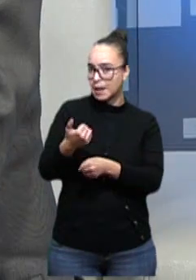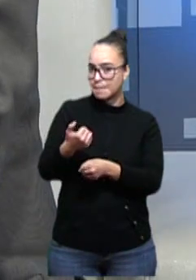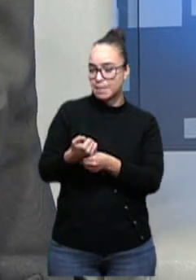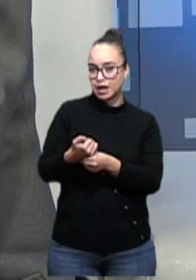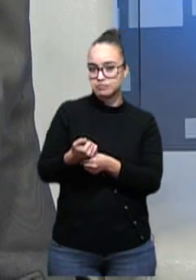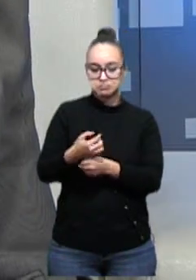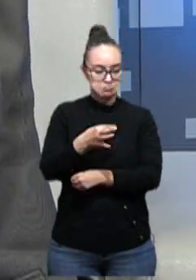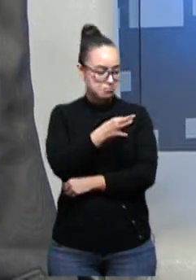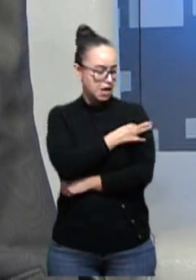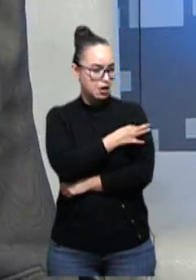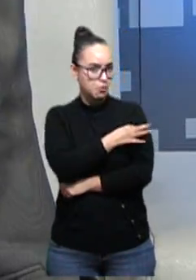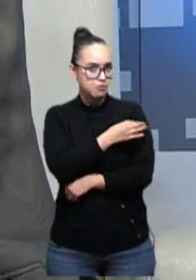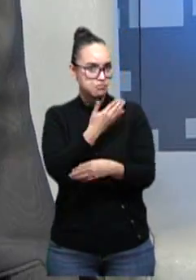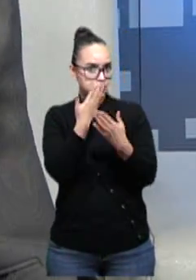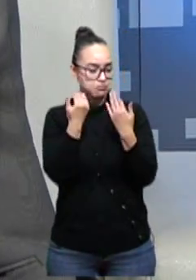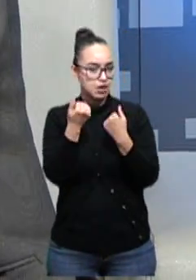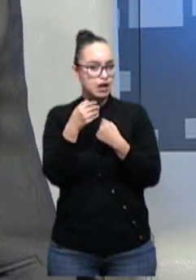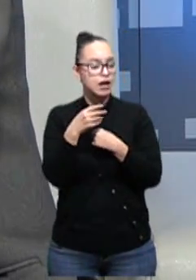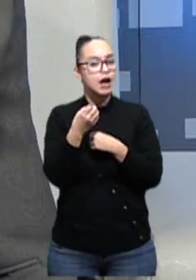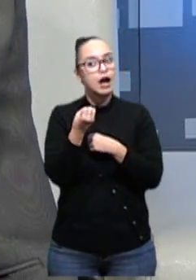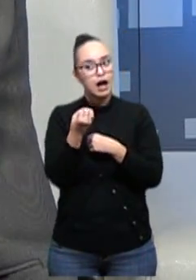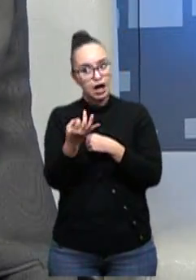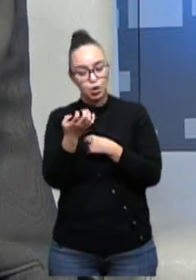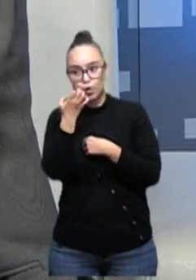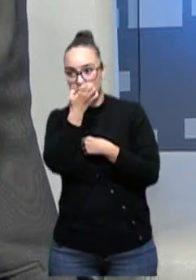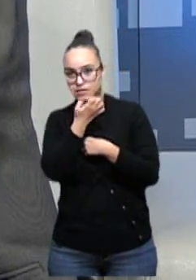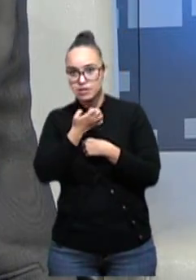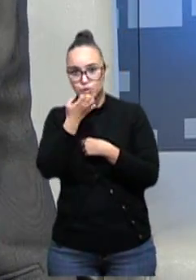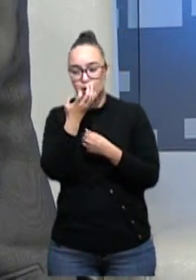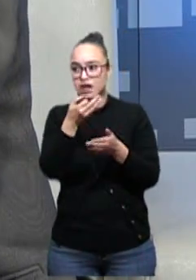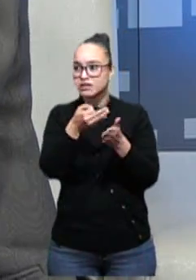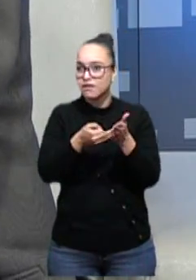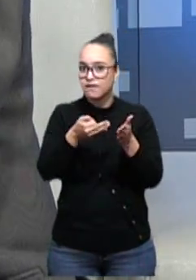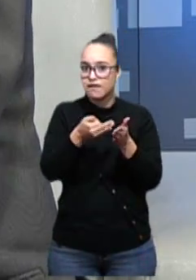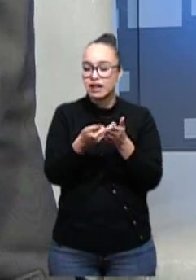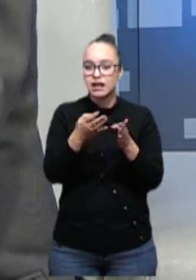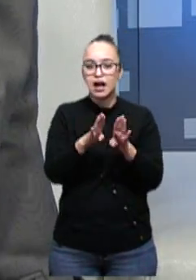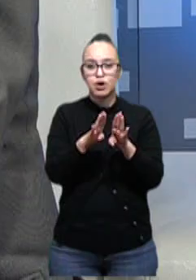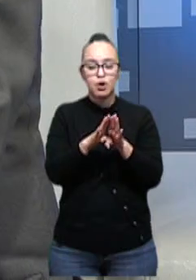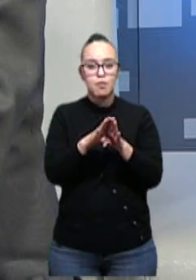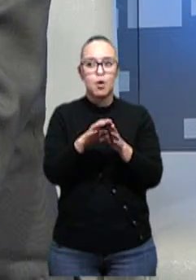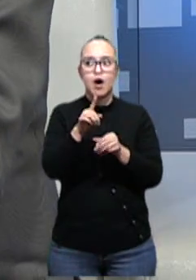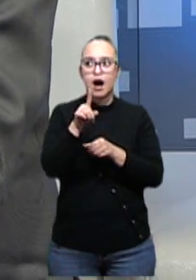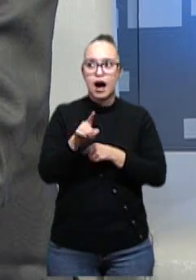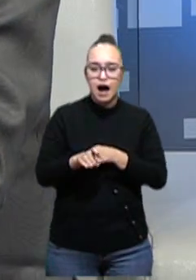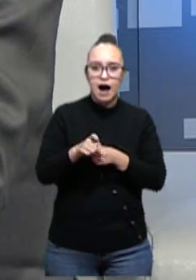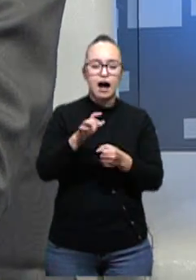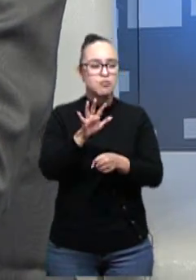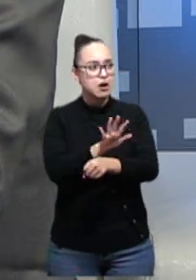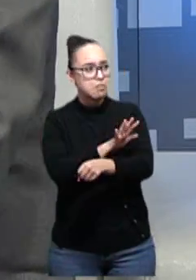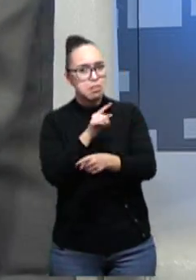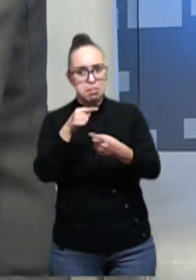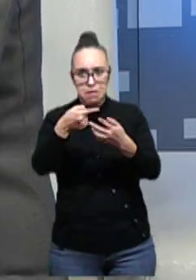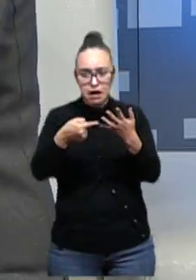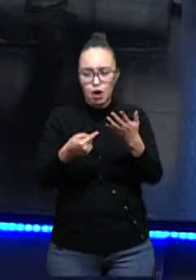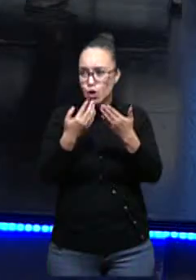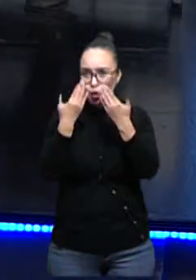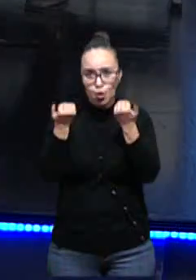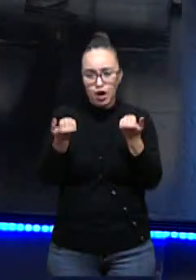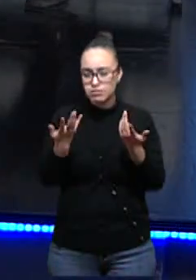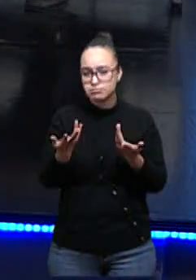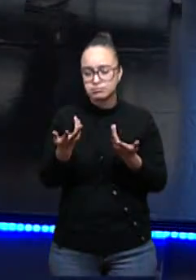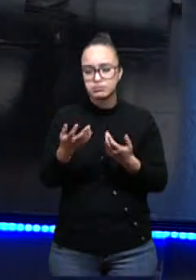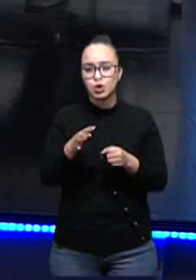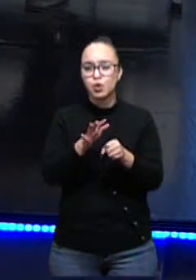ninguna vacuna y que además hay escuelas que no tienen las condiciones para estar en clases presenciales, pues ahí no hay ni agua. Señor